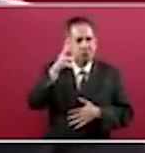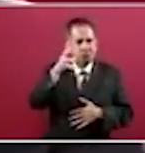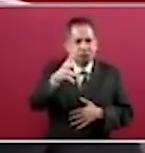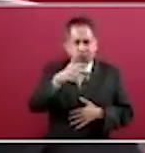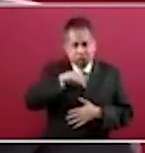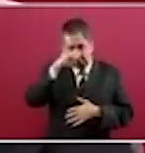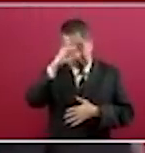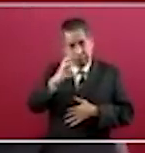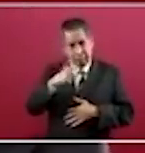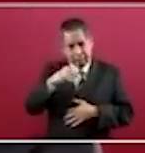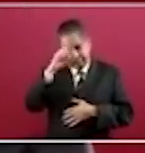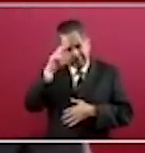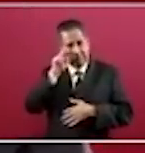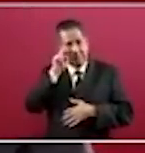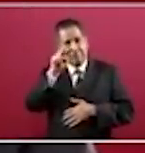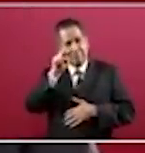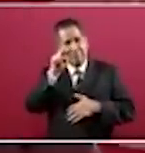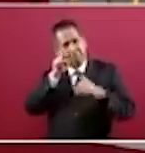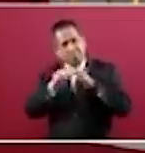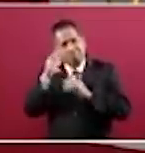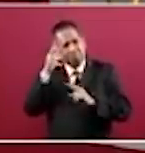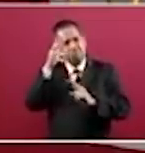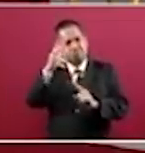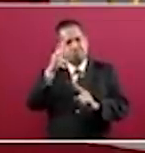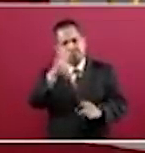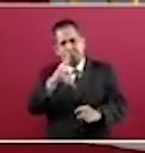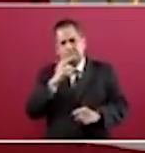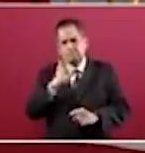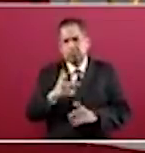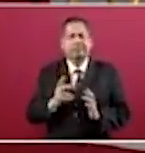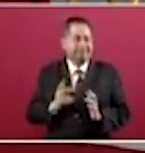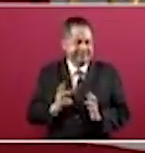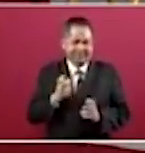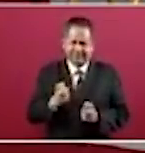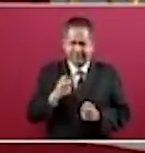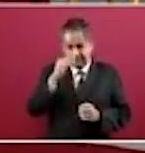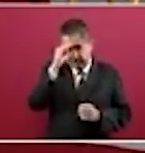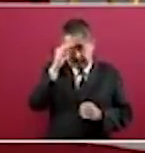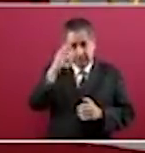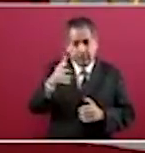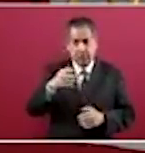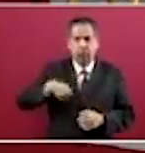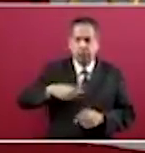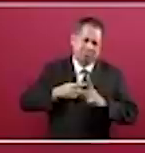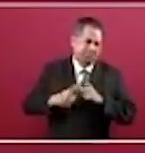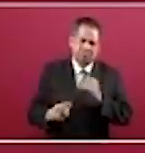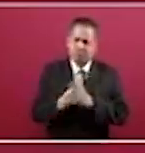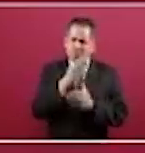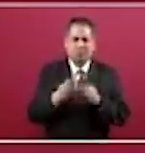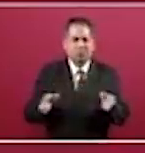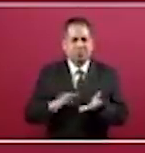Yo soy partidario de ver hacia adelante, ¿sí?, y que nosotros iniciemos una etapa